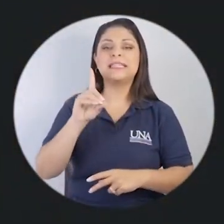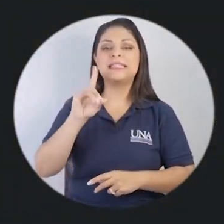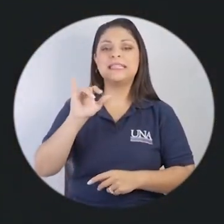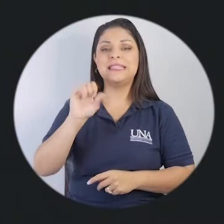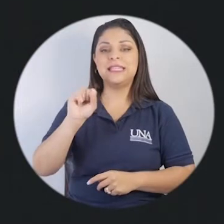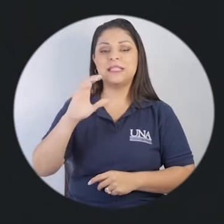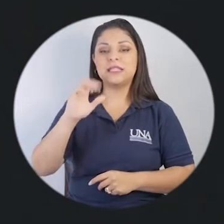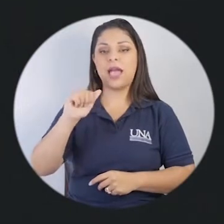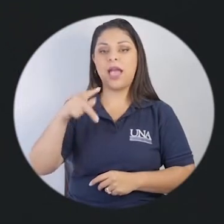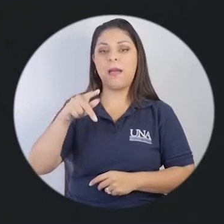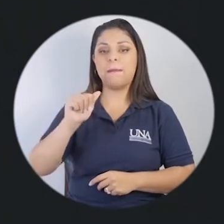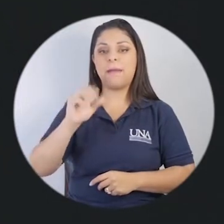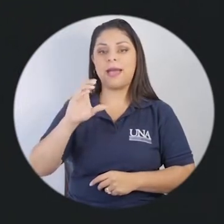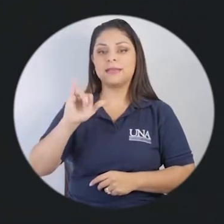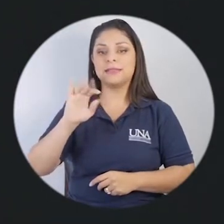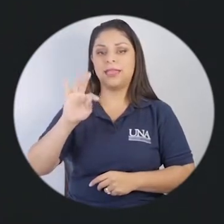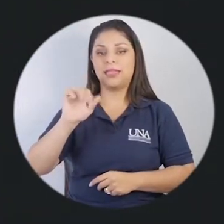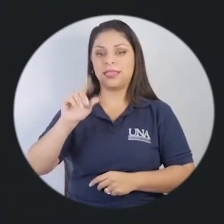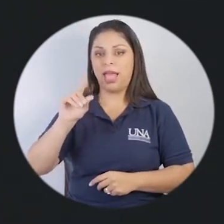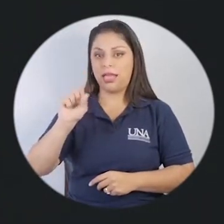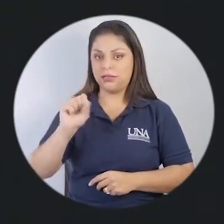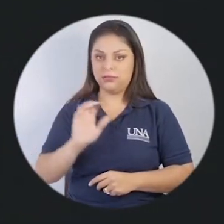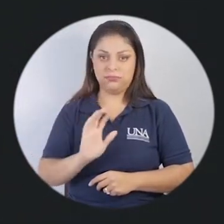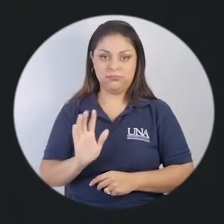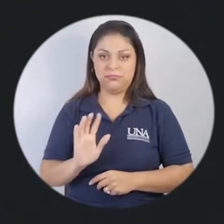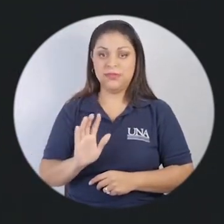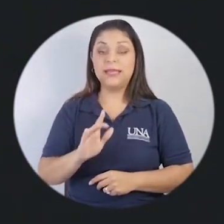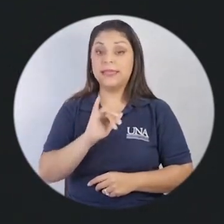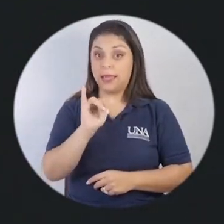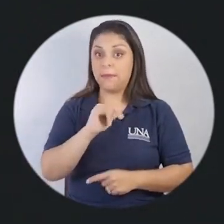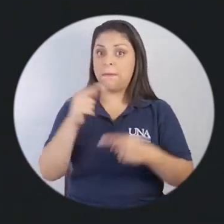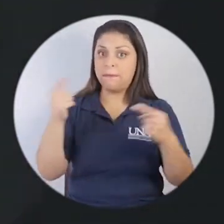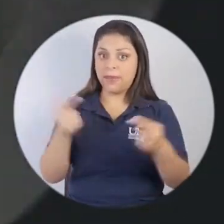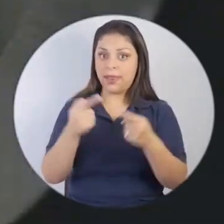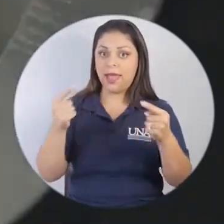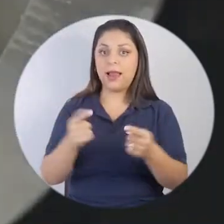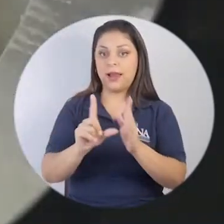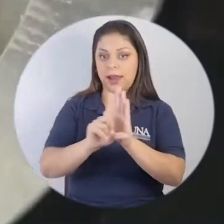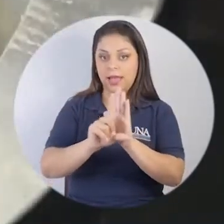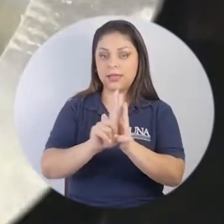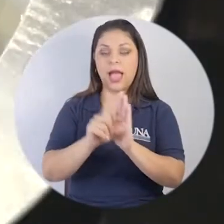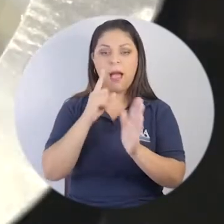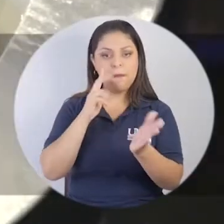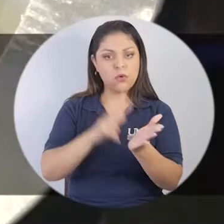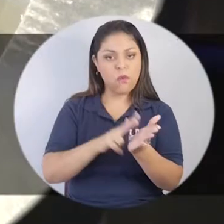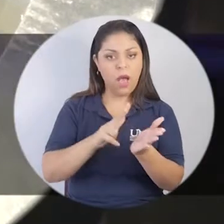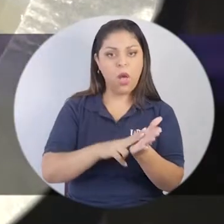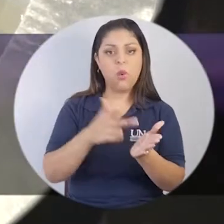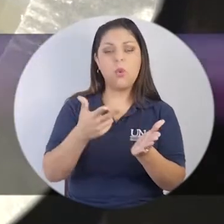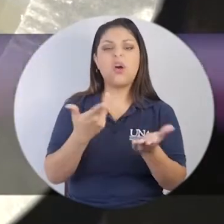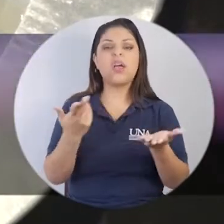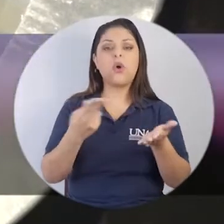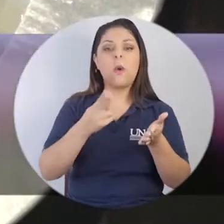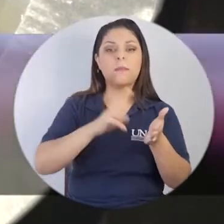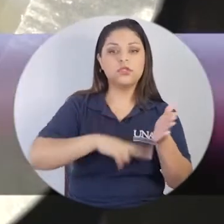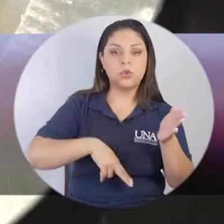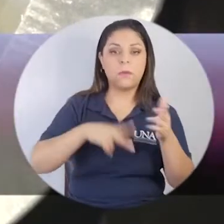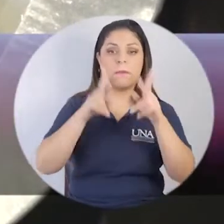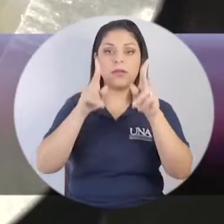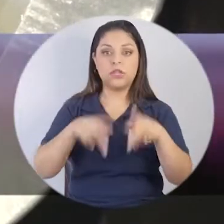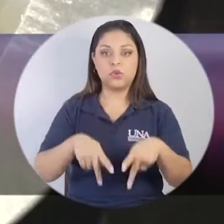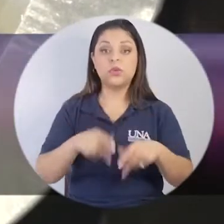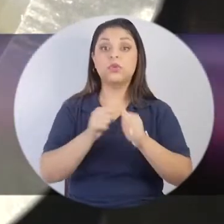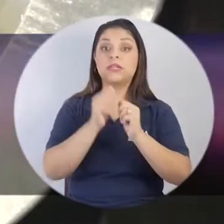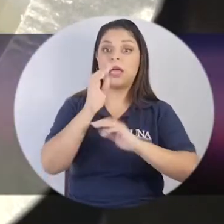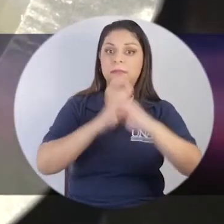si partimos incluso de las mismas peleas que se han dado a través de las leyes que se han venido aprobando, la convención, ¿verdad?, de las personas